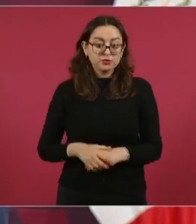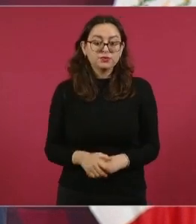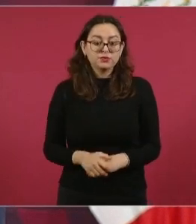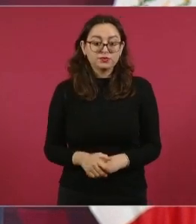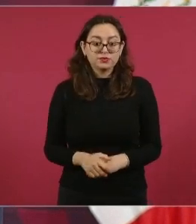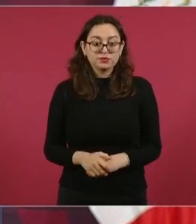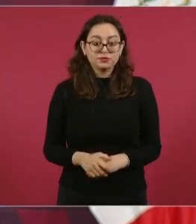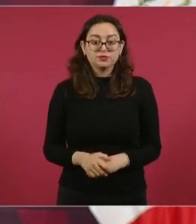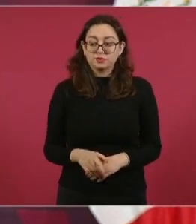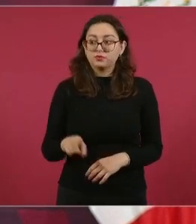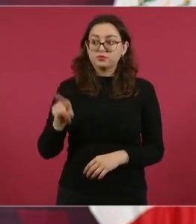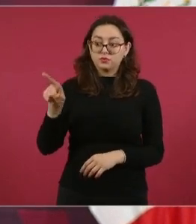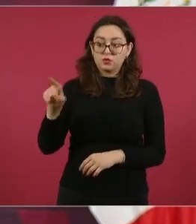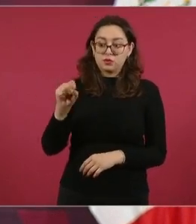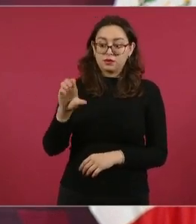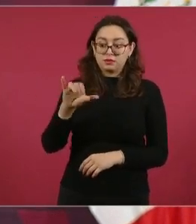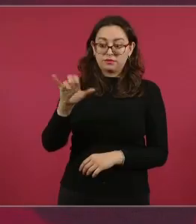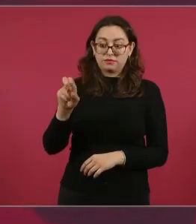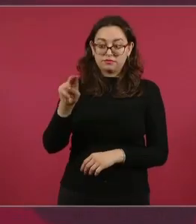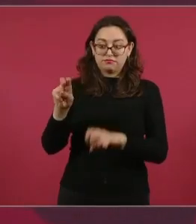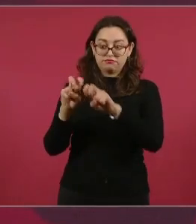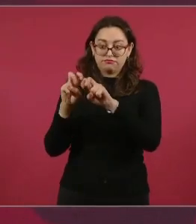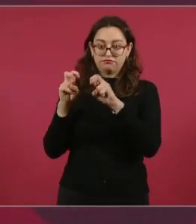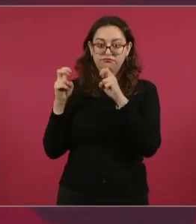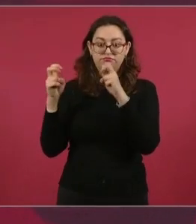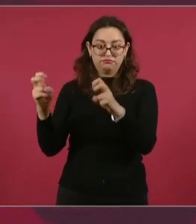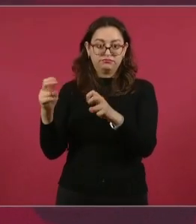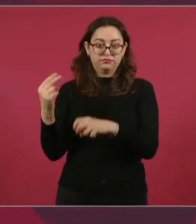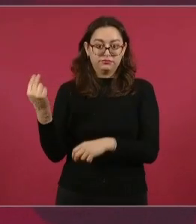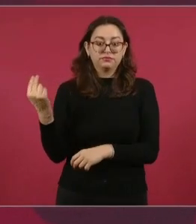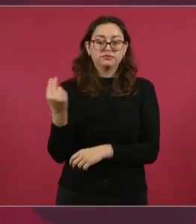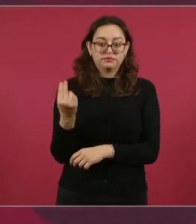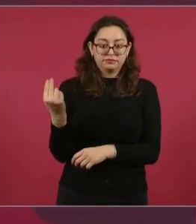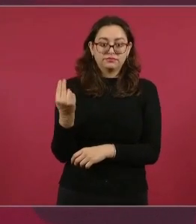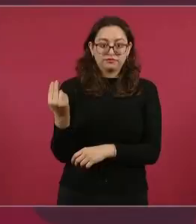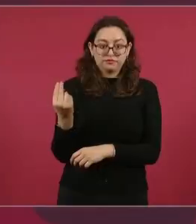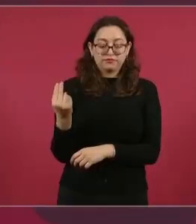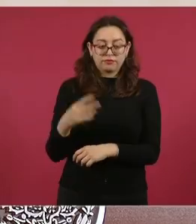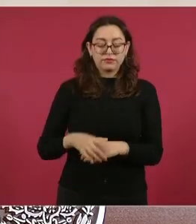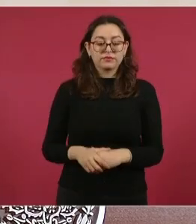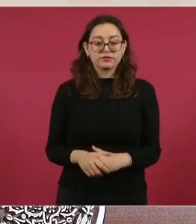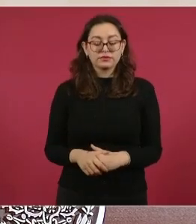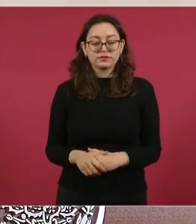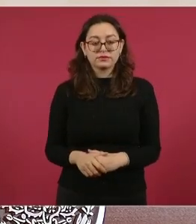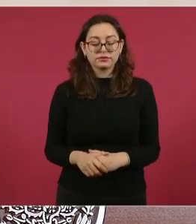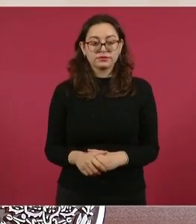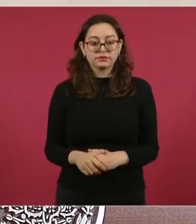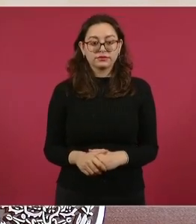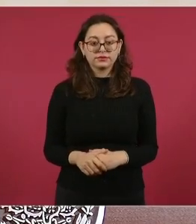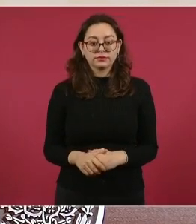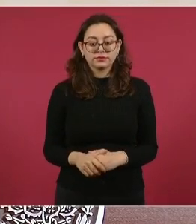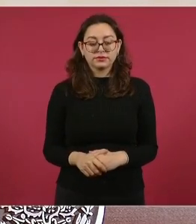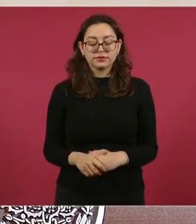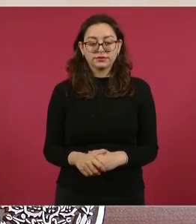para que se tenga una nueva ministra. Es muy importante que